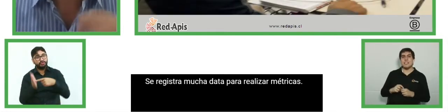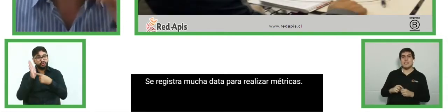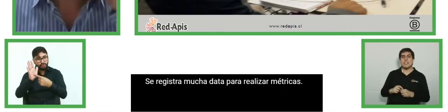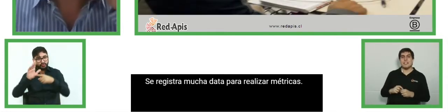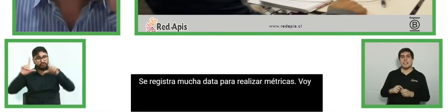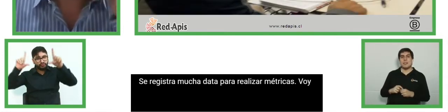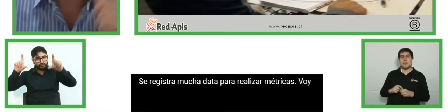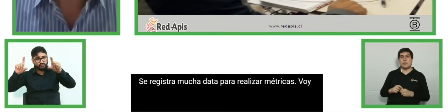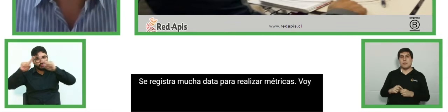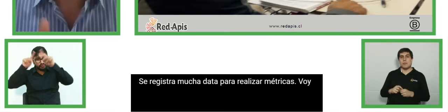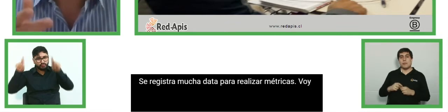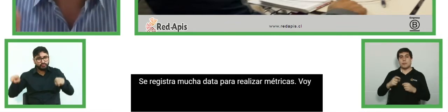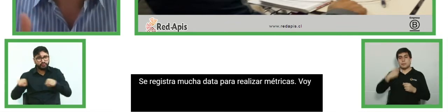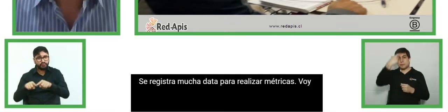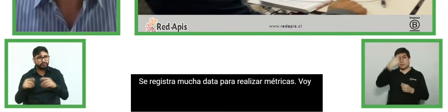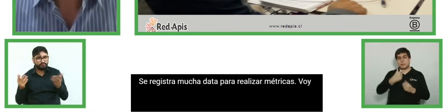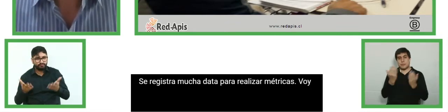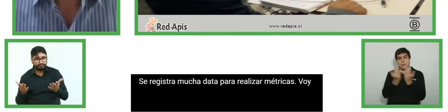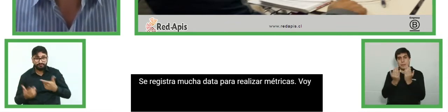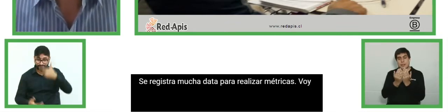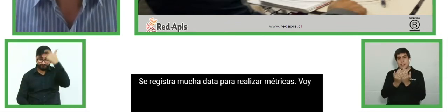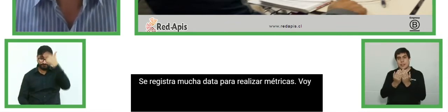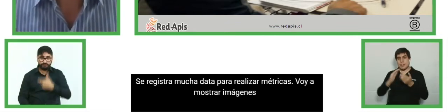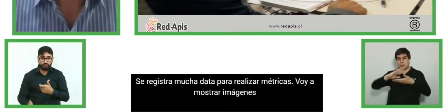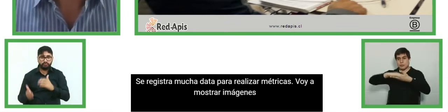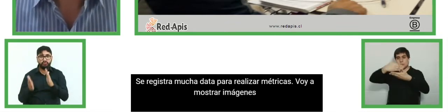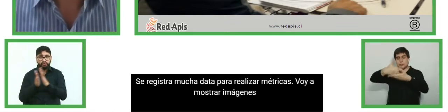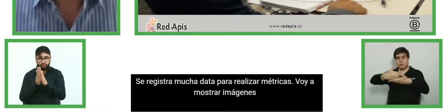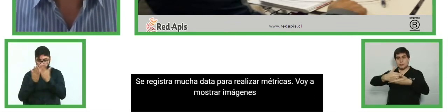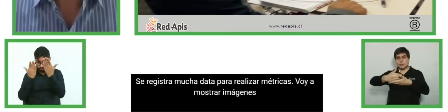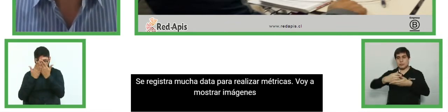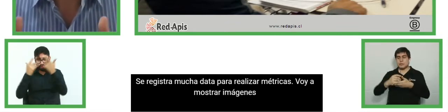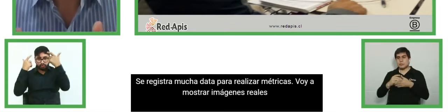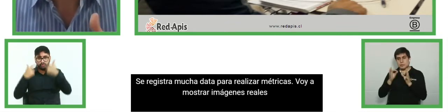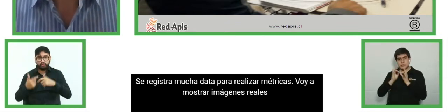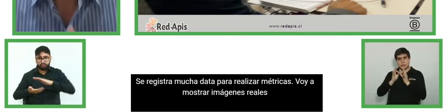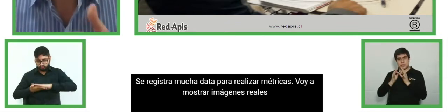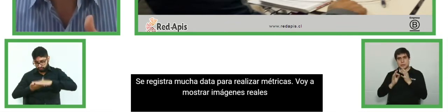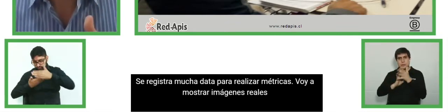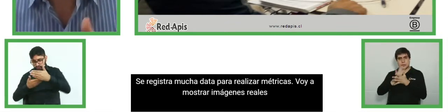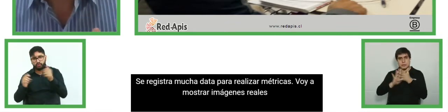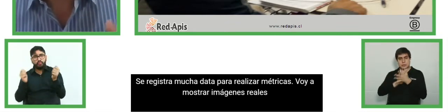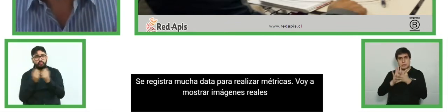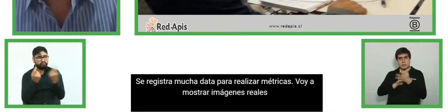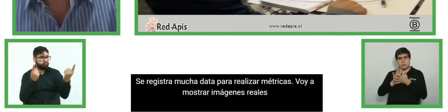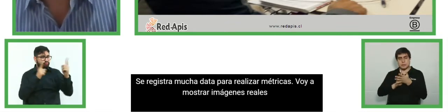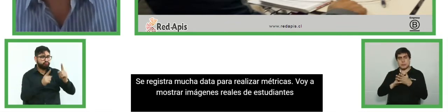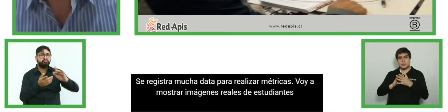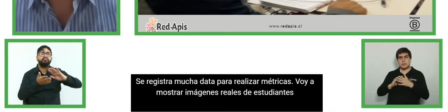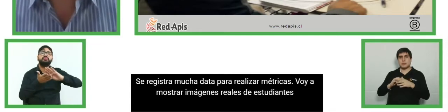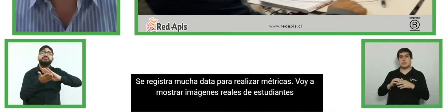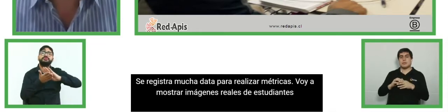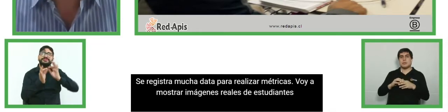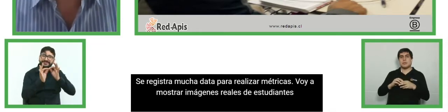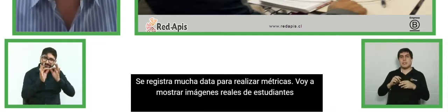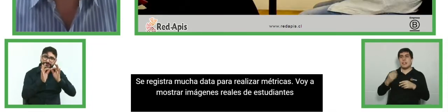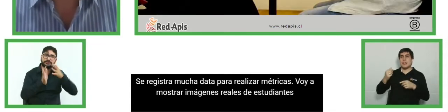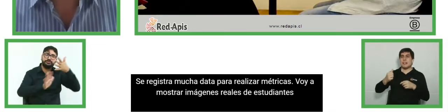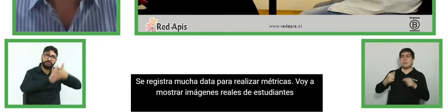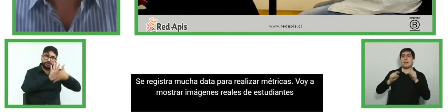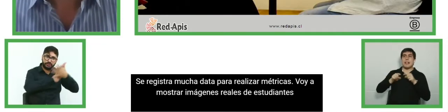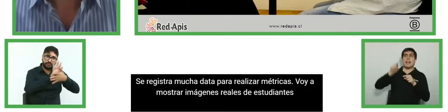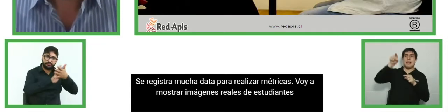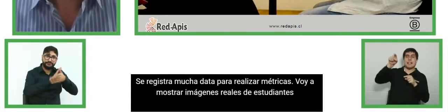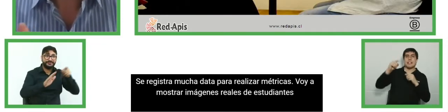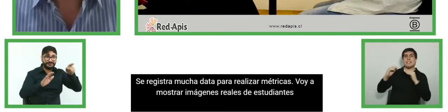se observa un estudiante frente a su computador, viendo un intérprete de lengua seña en tiempo real en la sala de clase, más atrás está la profesora dictando la